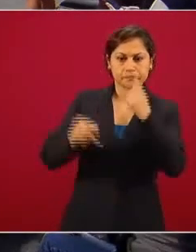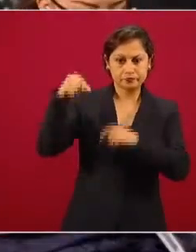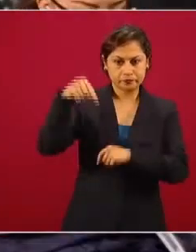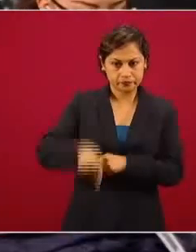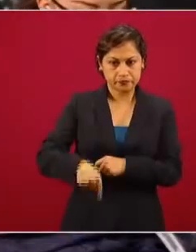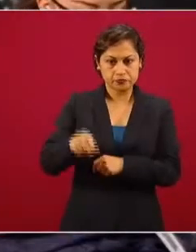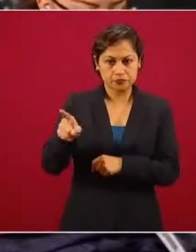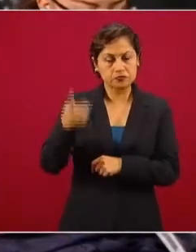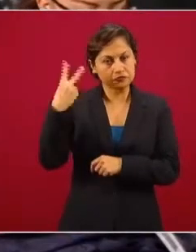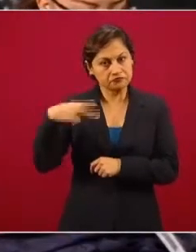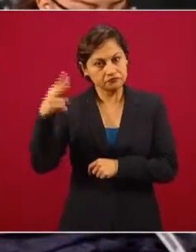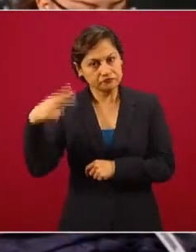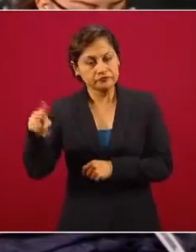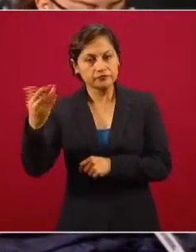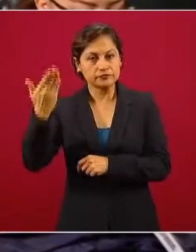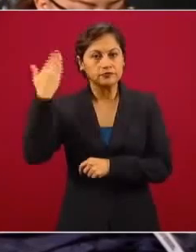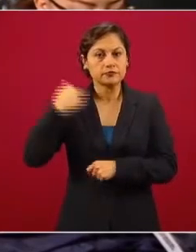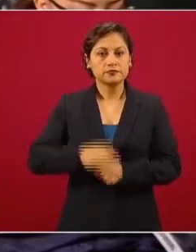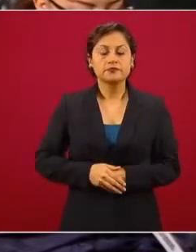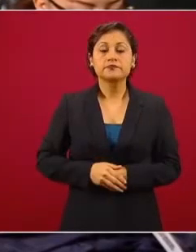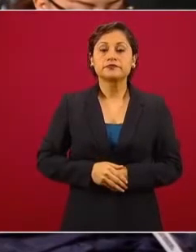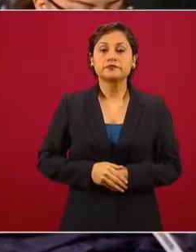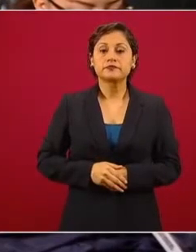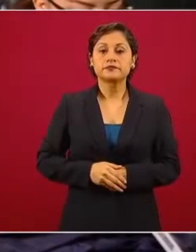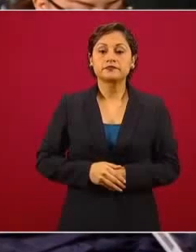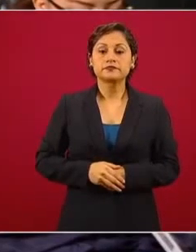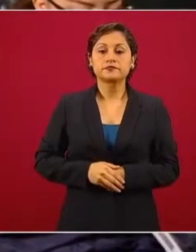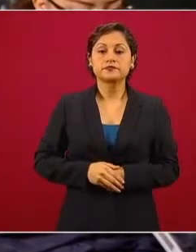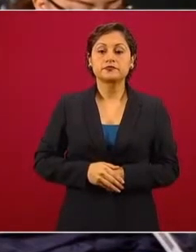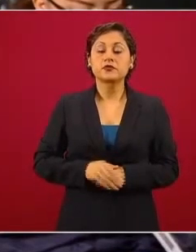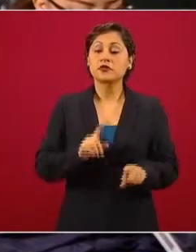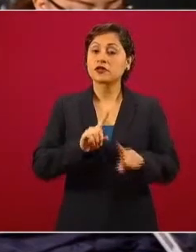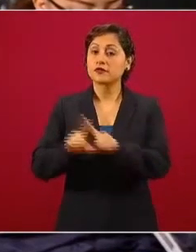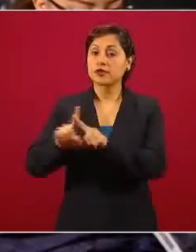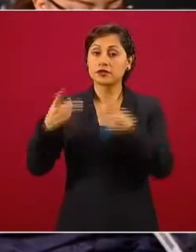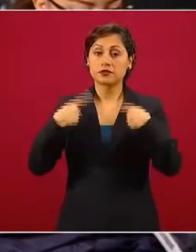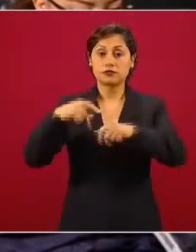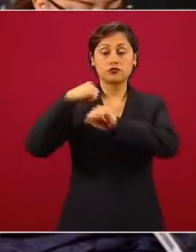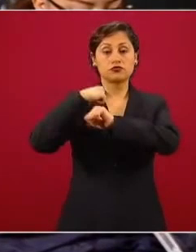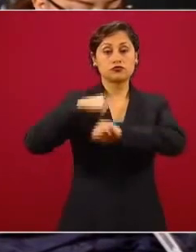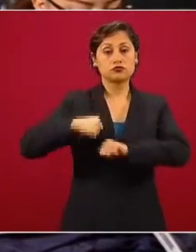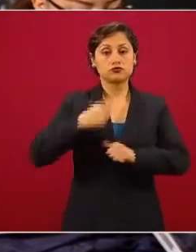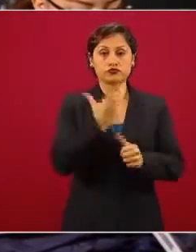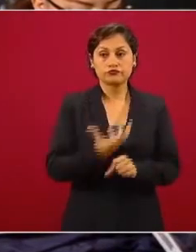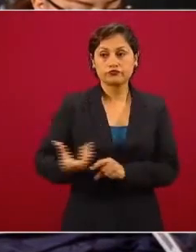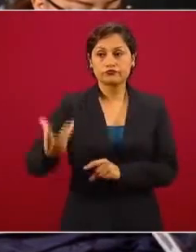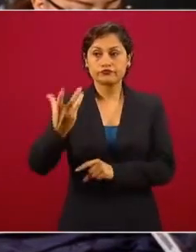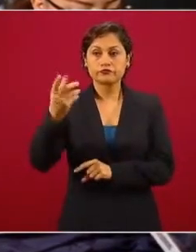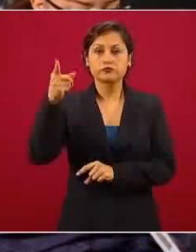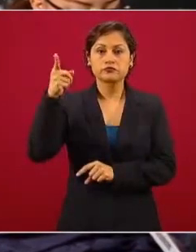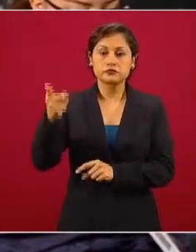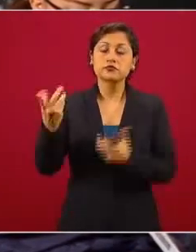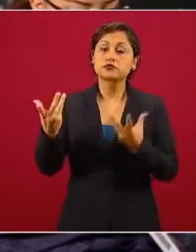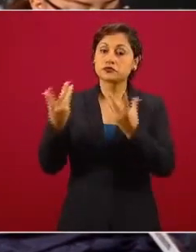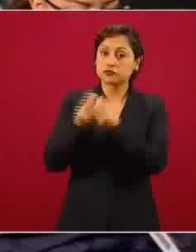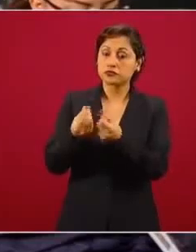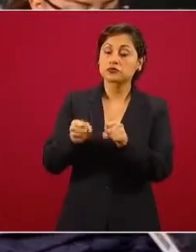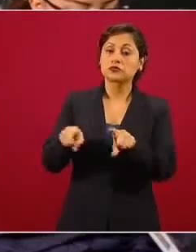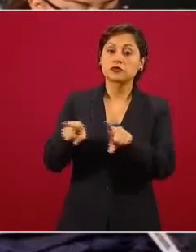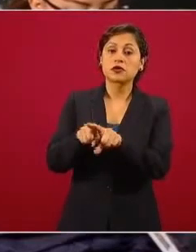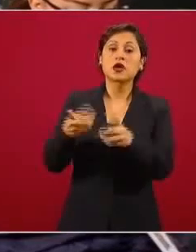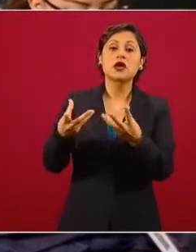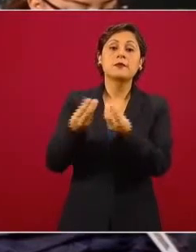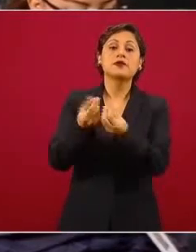y, bueno, estuvieron varios funcionarios con usted acompañándolo por ahí, bueno, por los estados, entre ellos el maestro Zoe